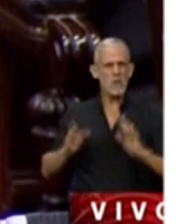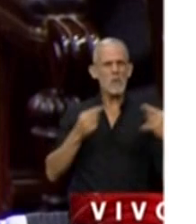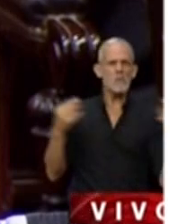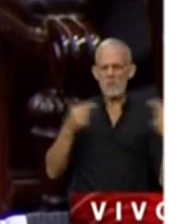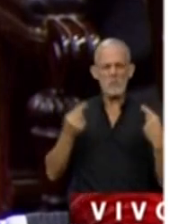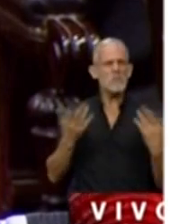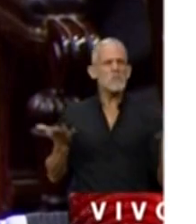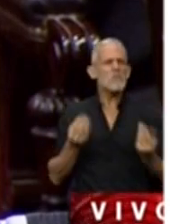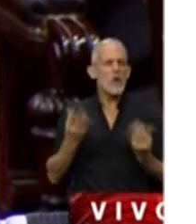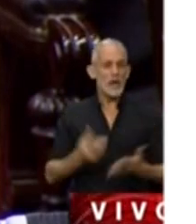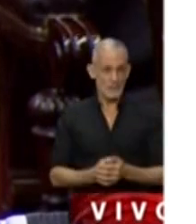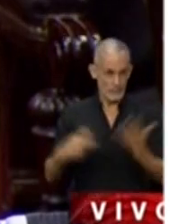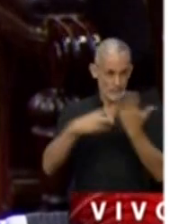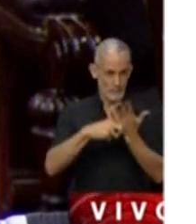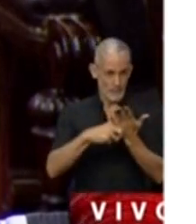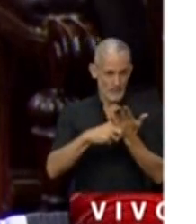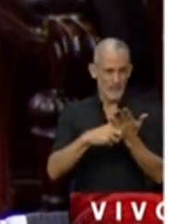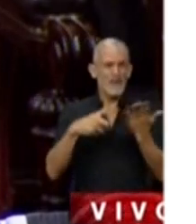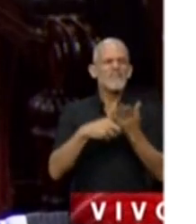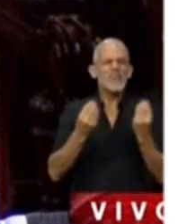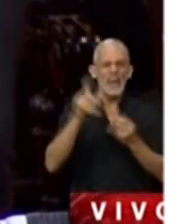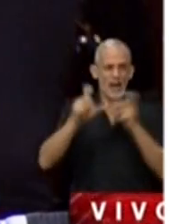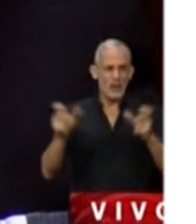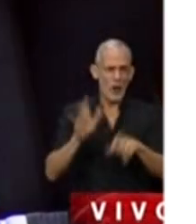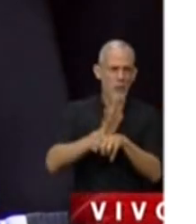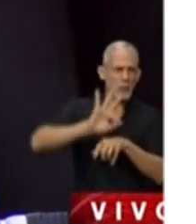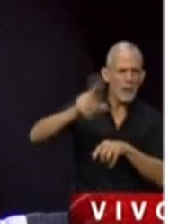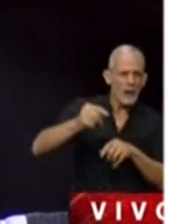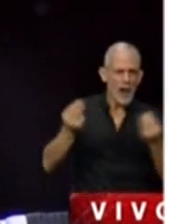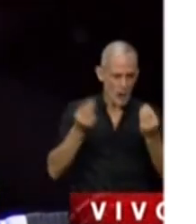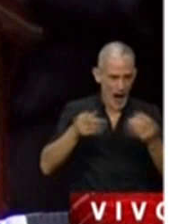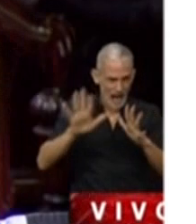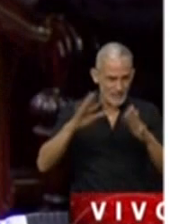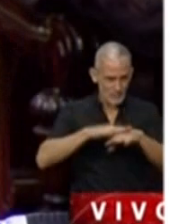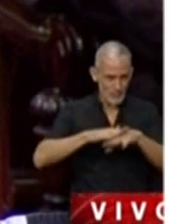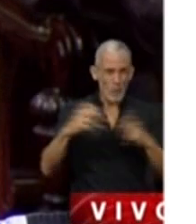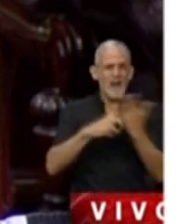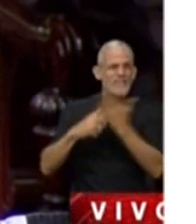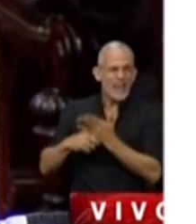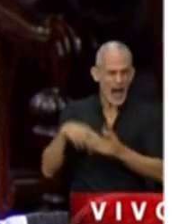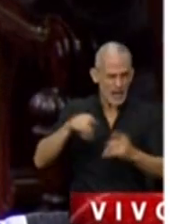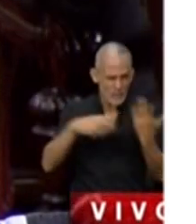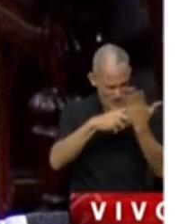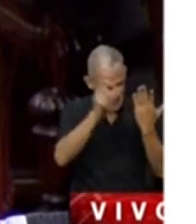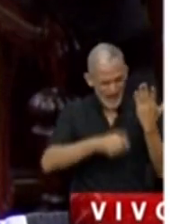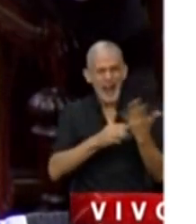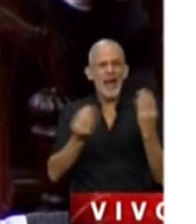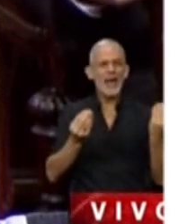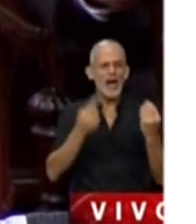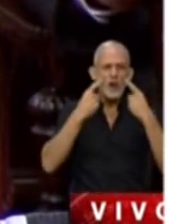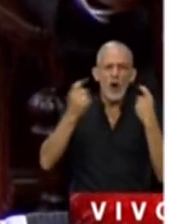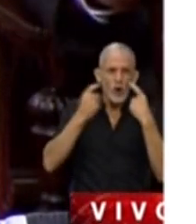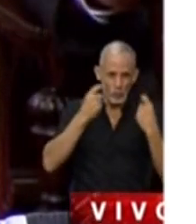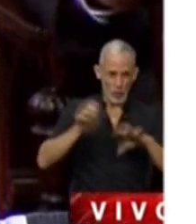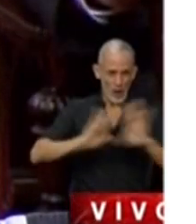pero pero no es así de verdad es así nosotros en nuestra gestión ya impulsamos este debate y también logró media sanción en la cámara